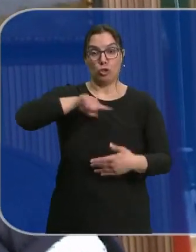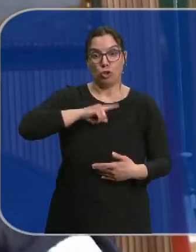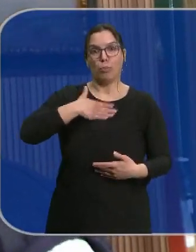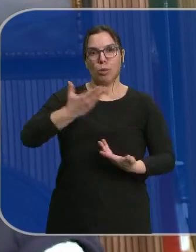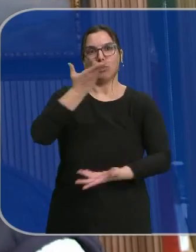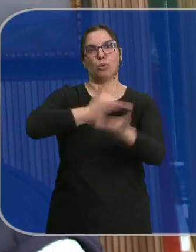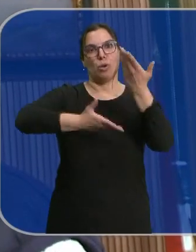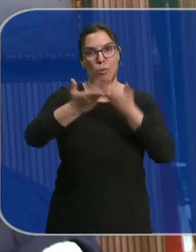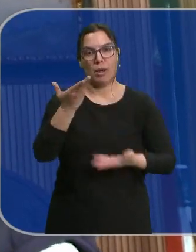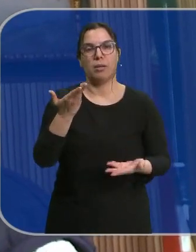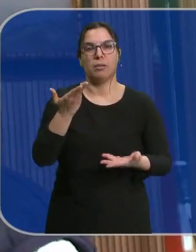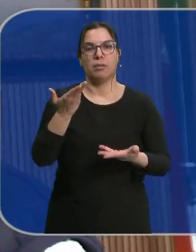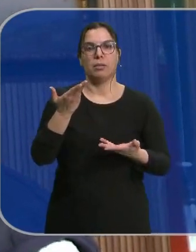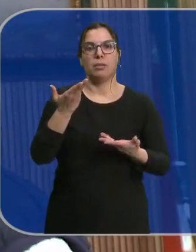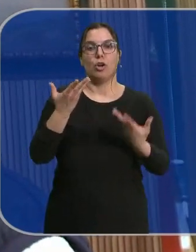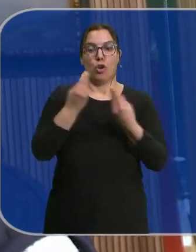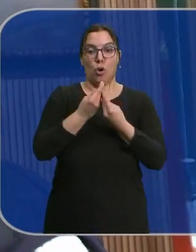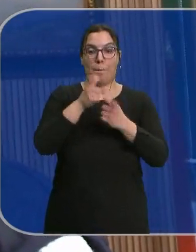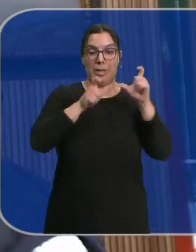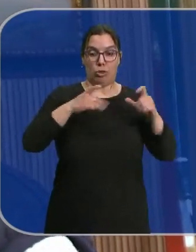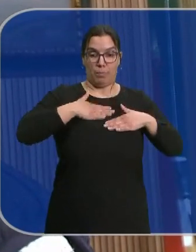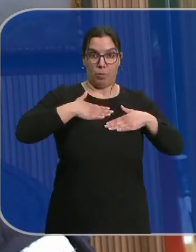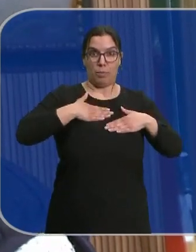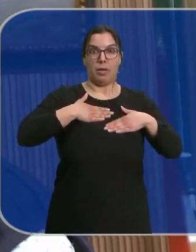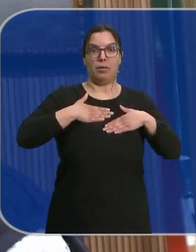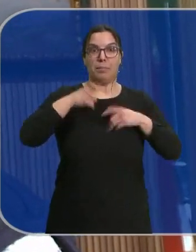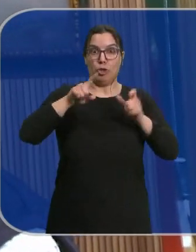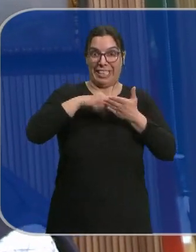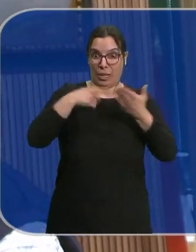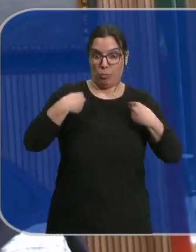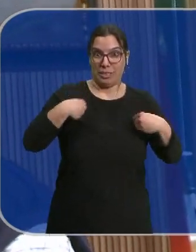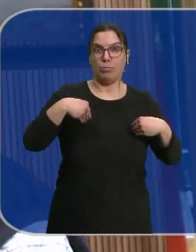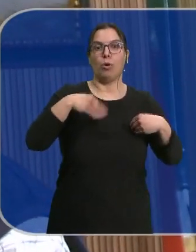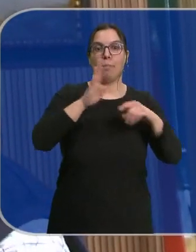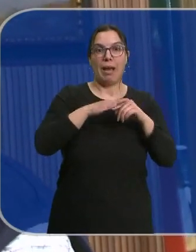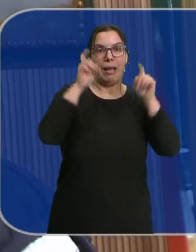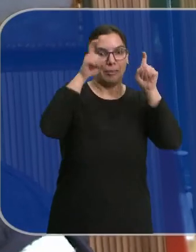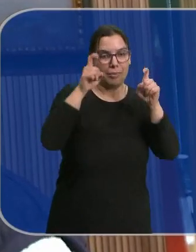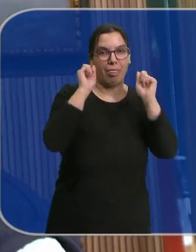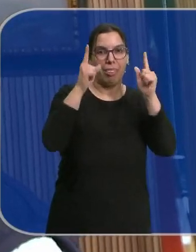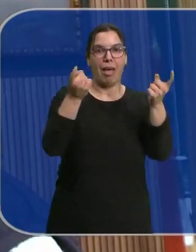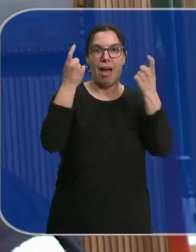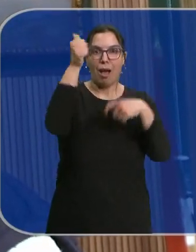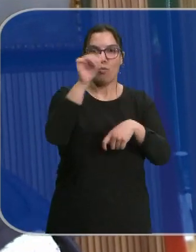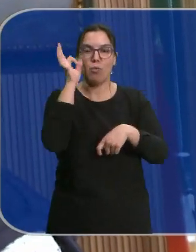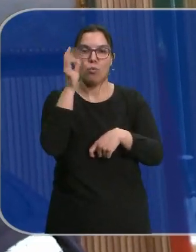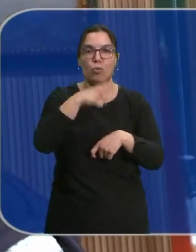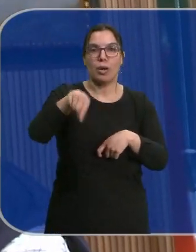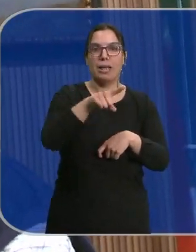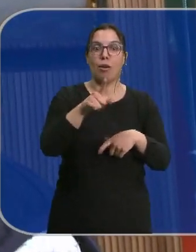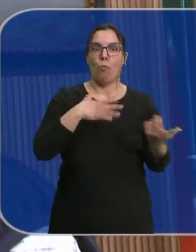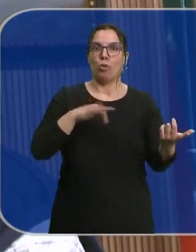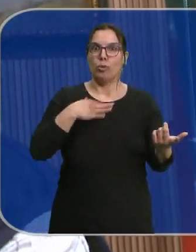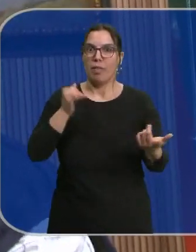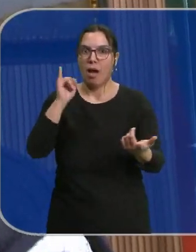podemos colaborar con personal nuestro, con población propia, haciéndoles ver a los alumnos, alumnas, bueno, las